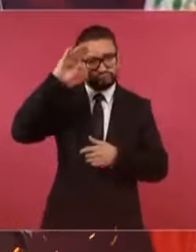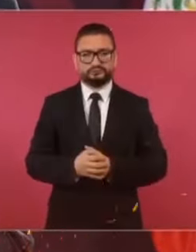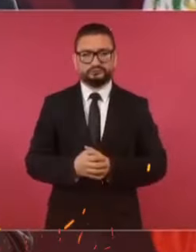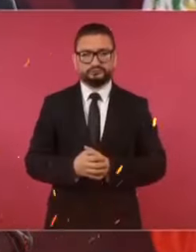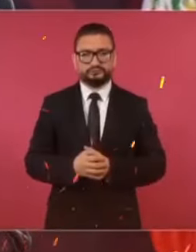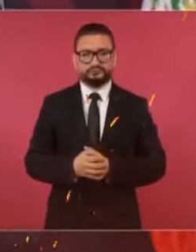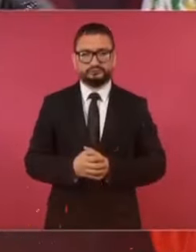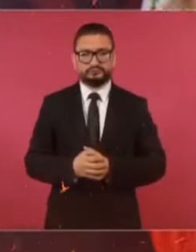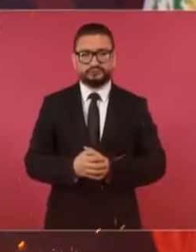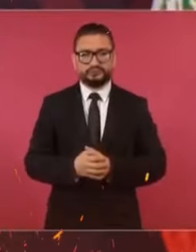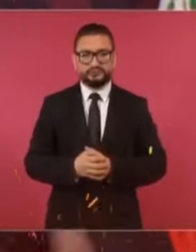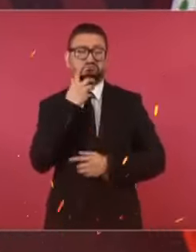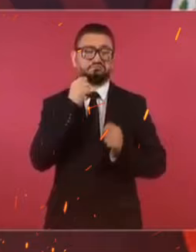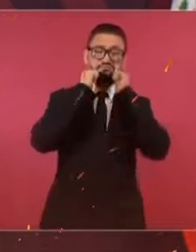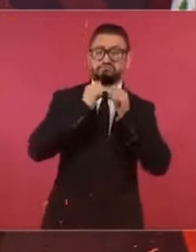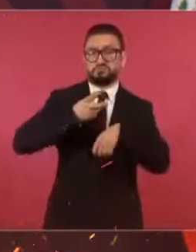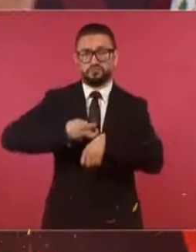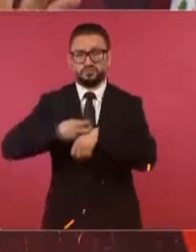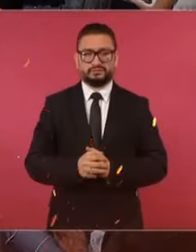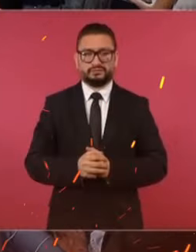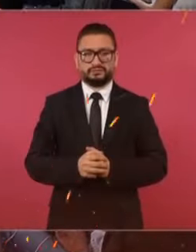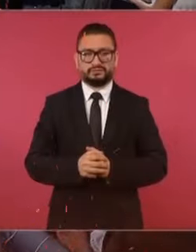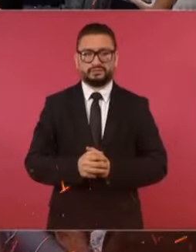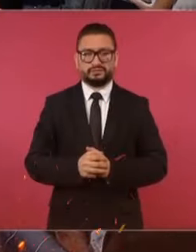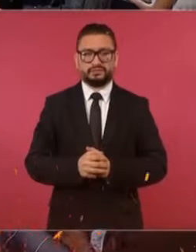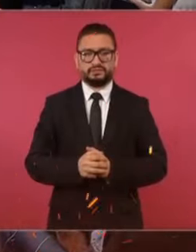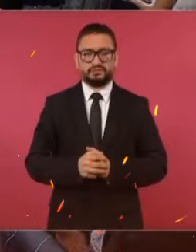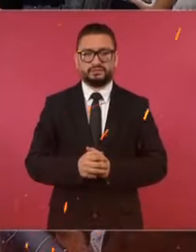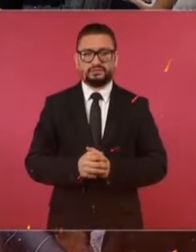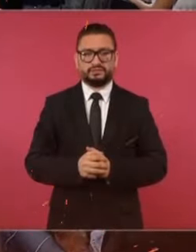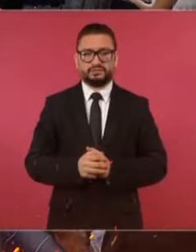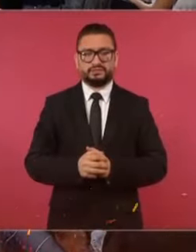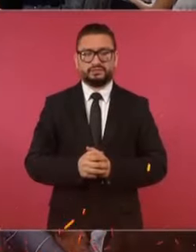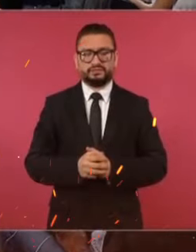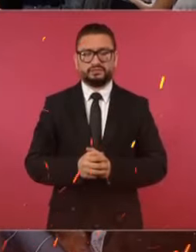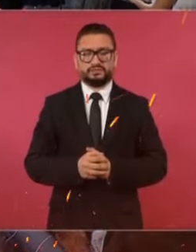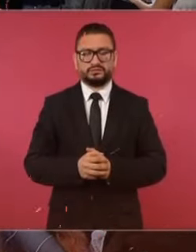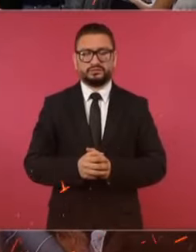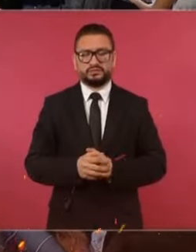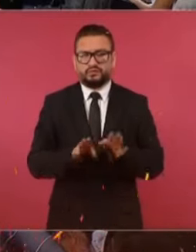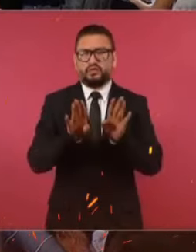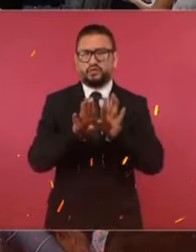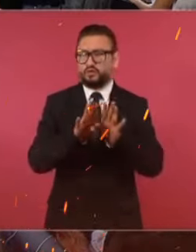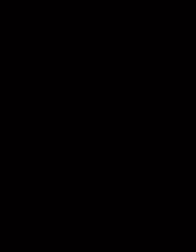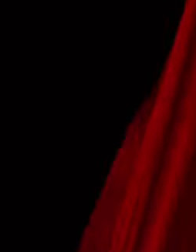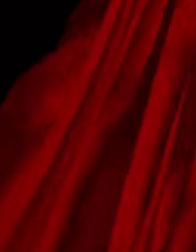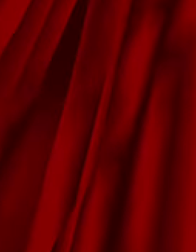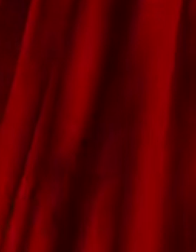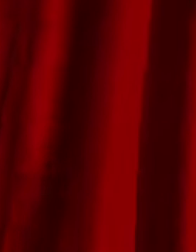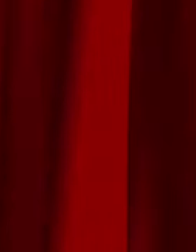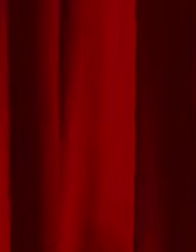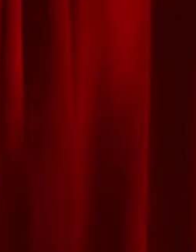la República. Y son unos caraduras, cretinos. ¿Cómo van a impartir justicia así? ¿Sí?